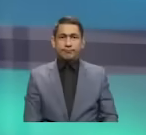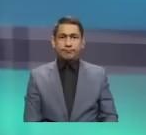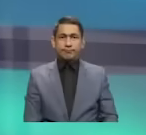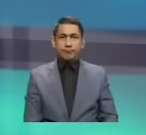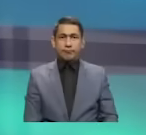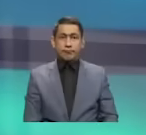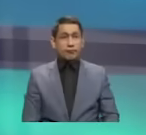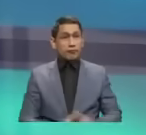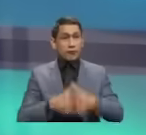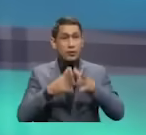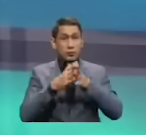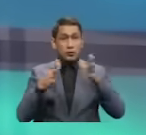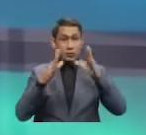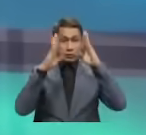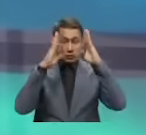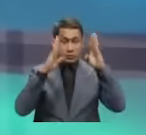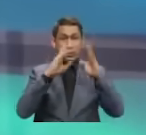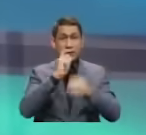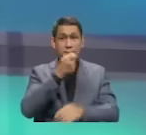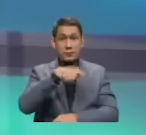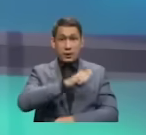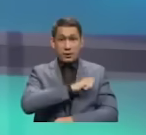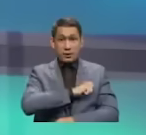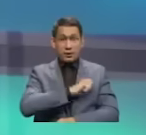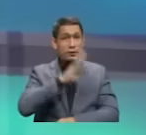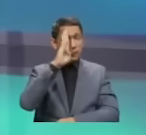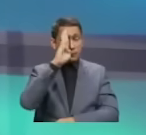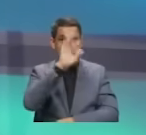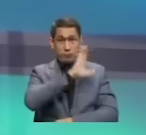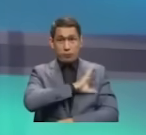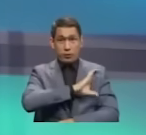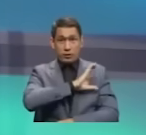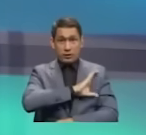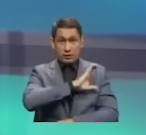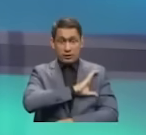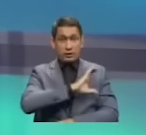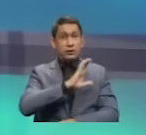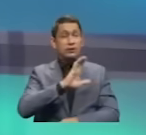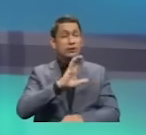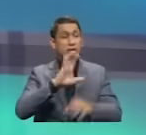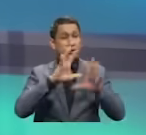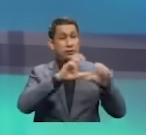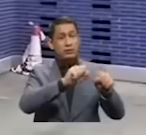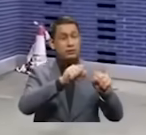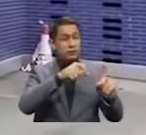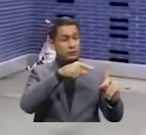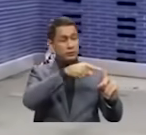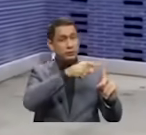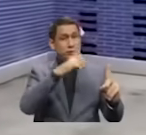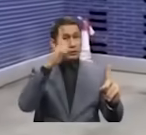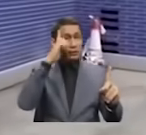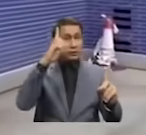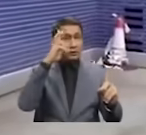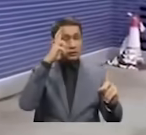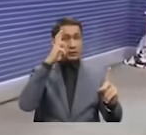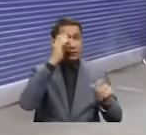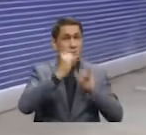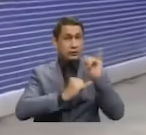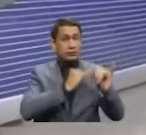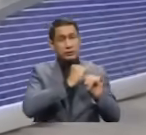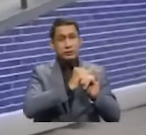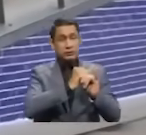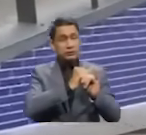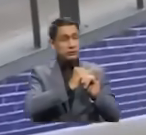Atención, les contamos que en España la policía capturó en Barcelona a un líder de la organización criminal internacional Tren de